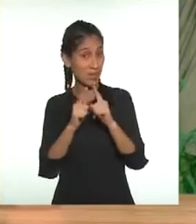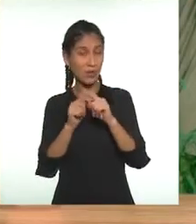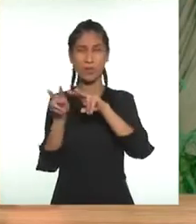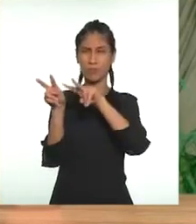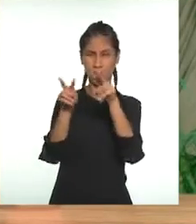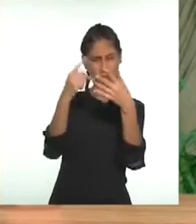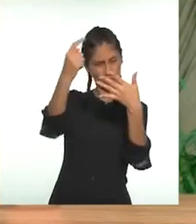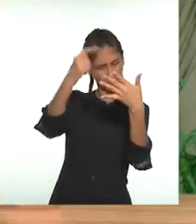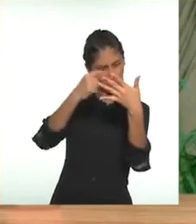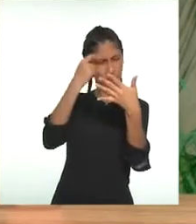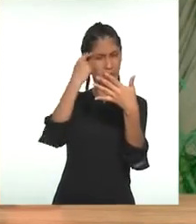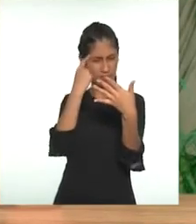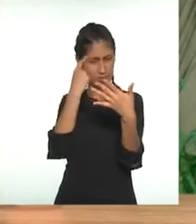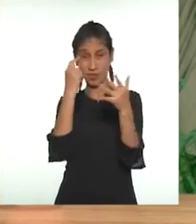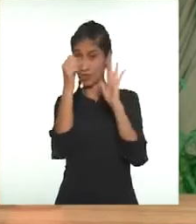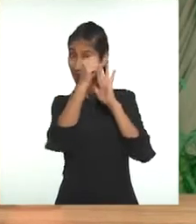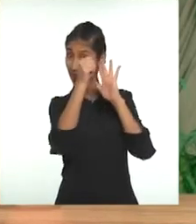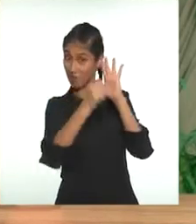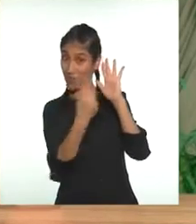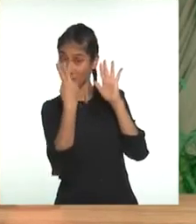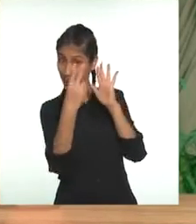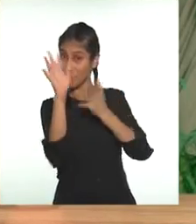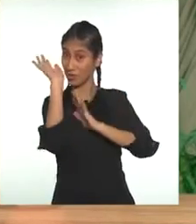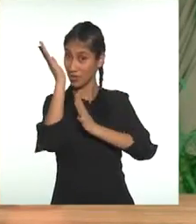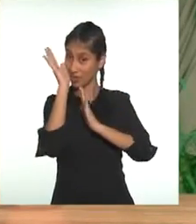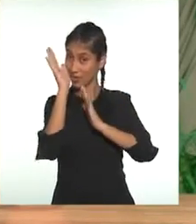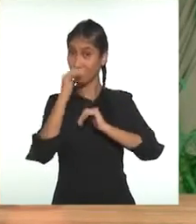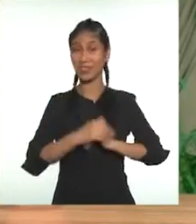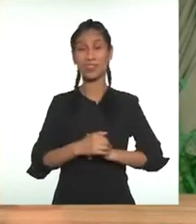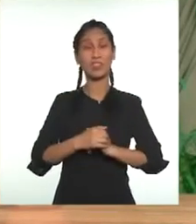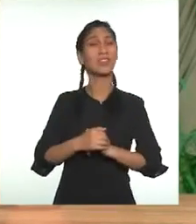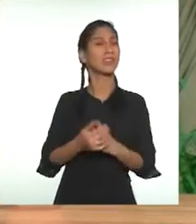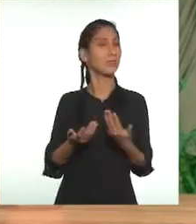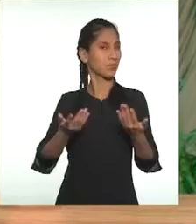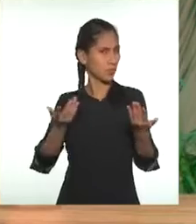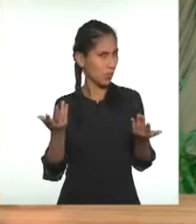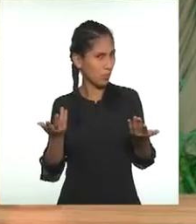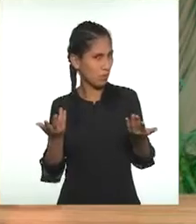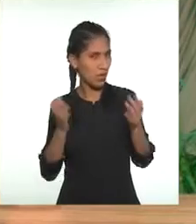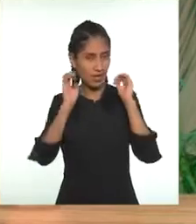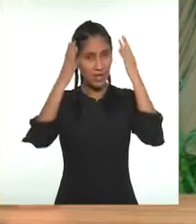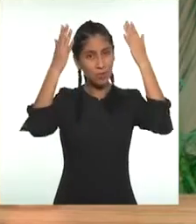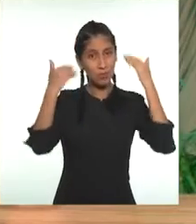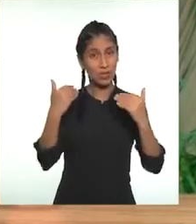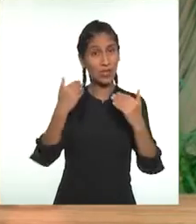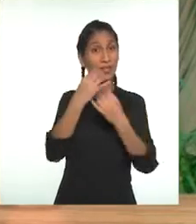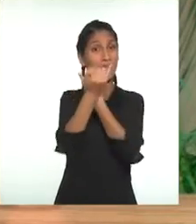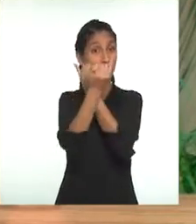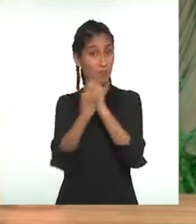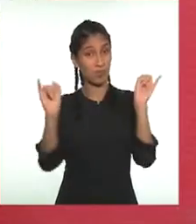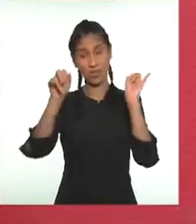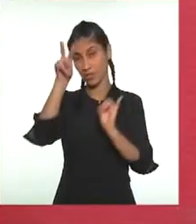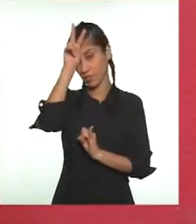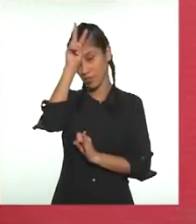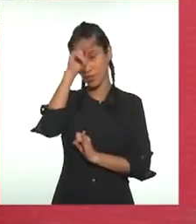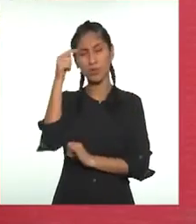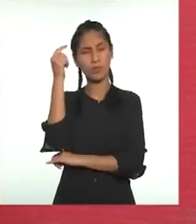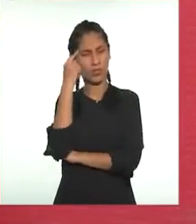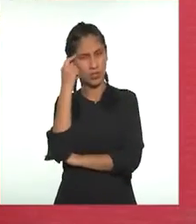Después de observar y percibir las imágenes de la exposición Emancipadas y Emancipadoras, las mujeres de la independencia del Perú, pienso que el